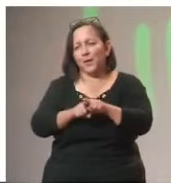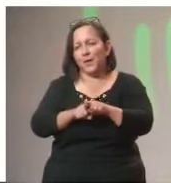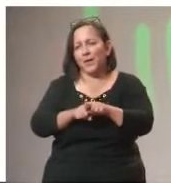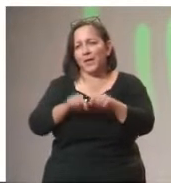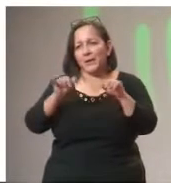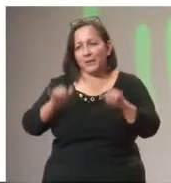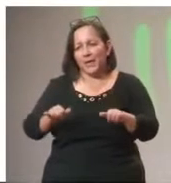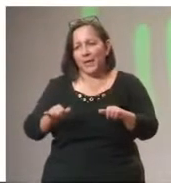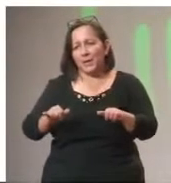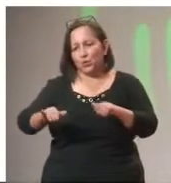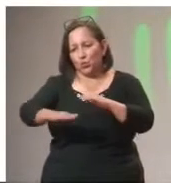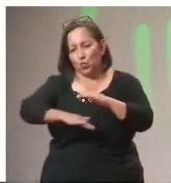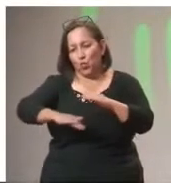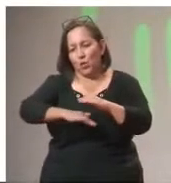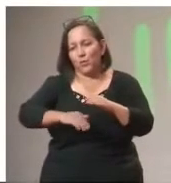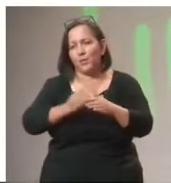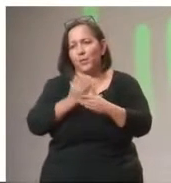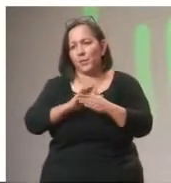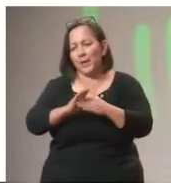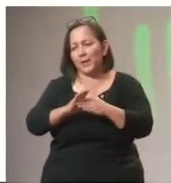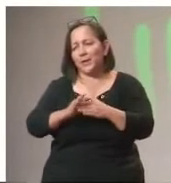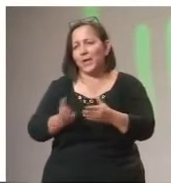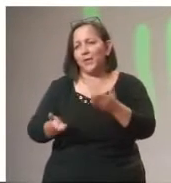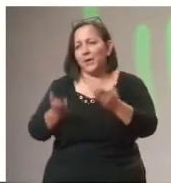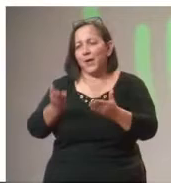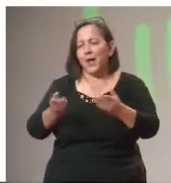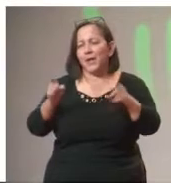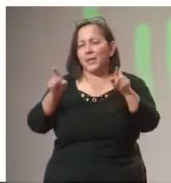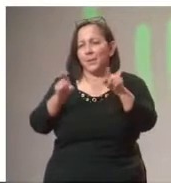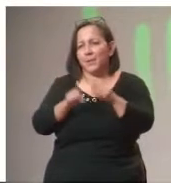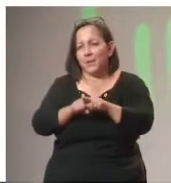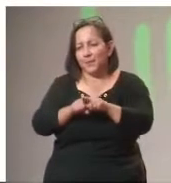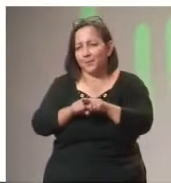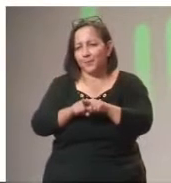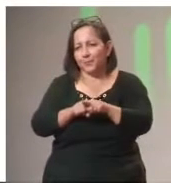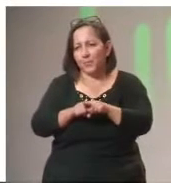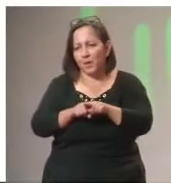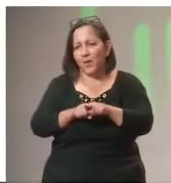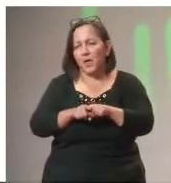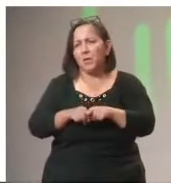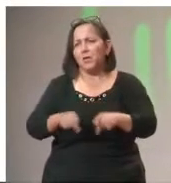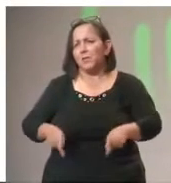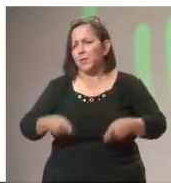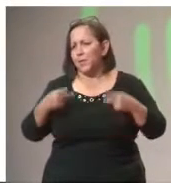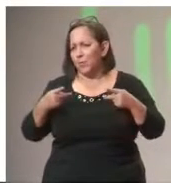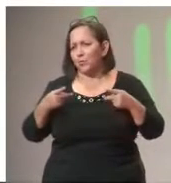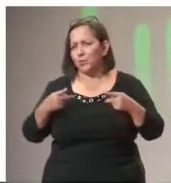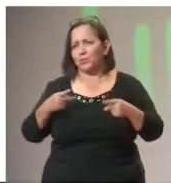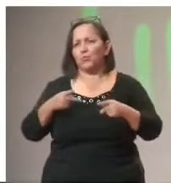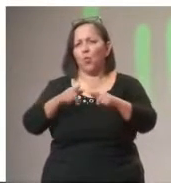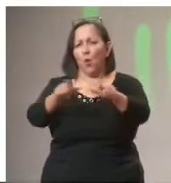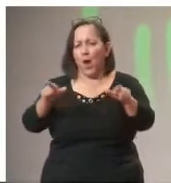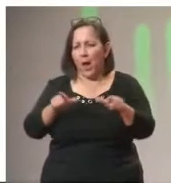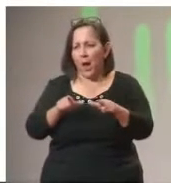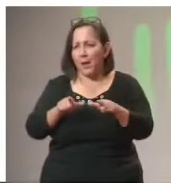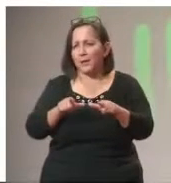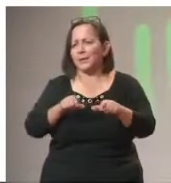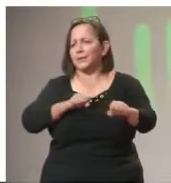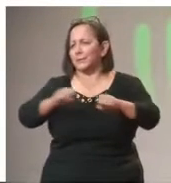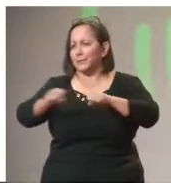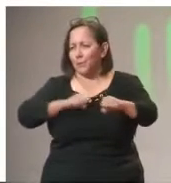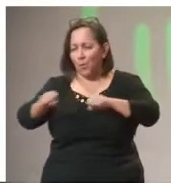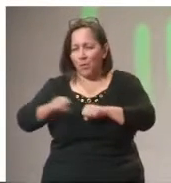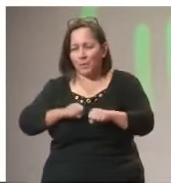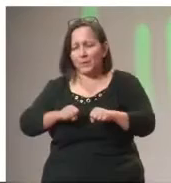parte de la recarga. Eso produce un cierto problema, y vivimos en una zona volcánica, tectónica, sísmica,